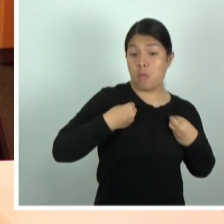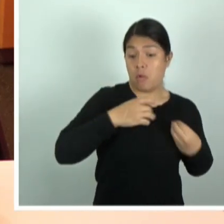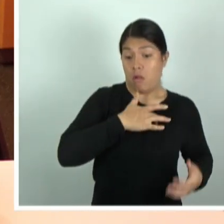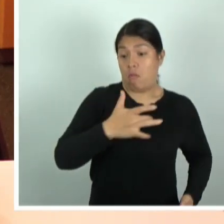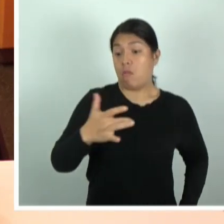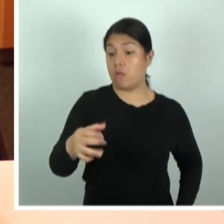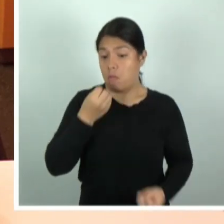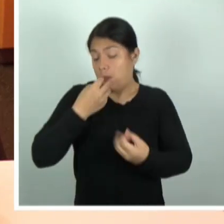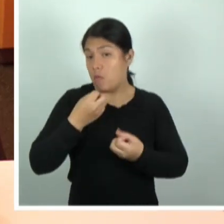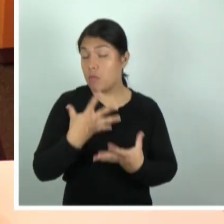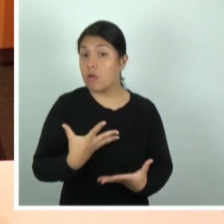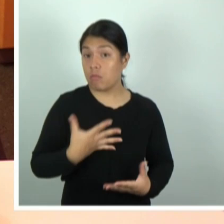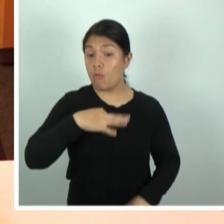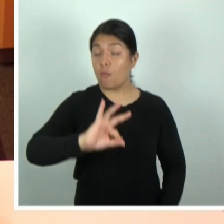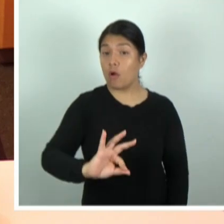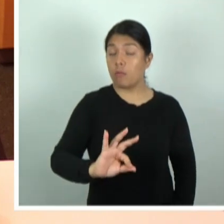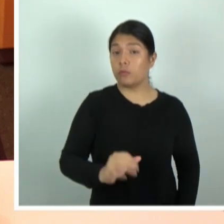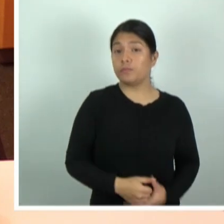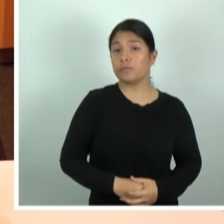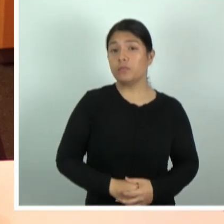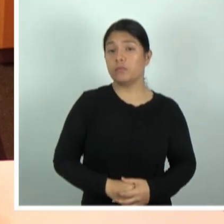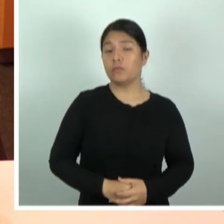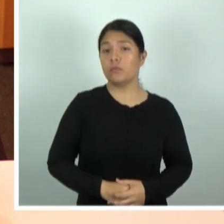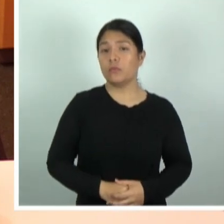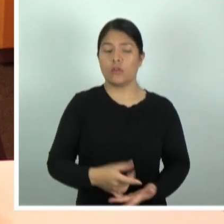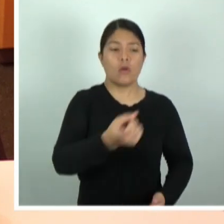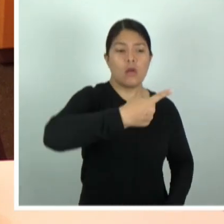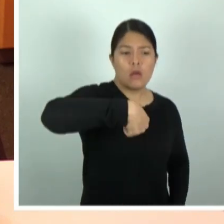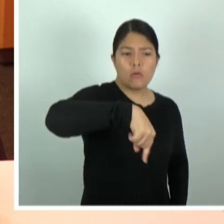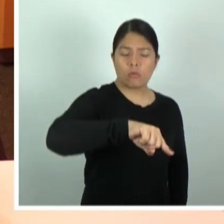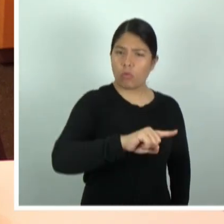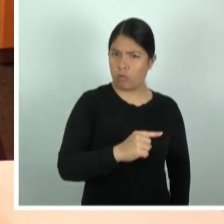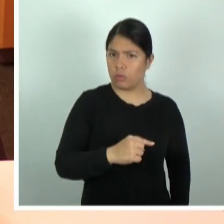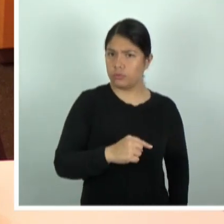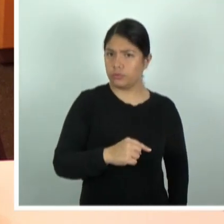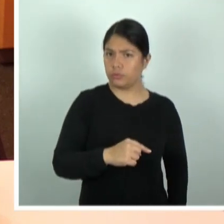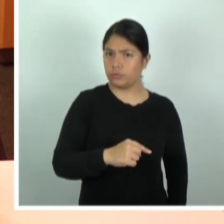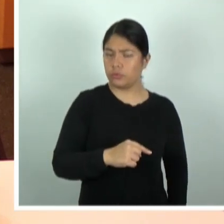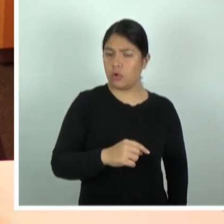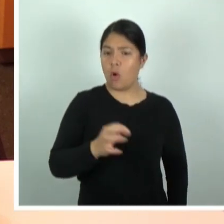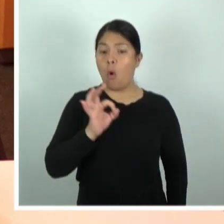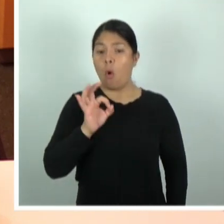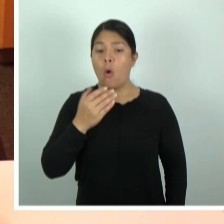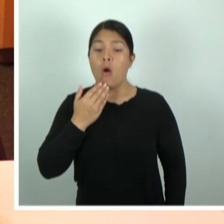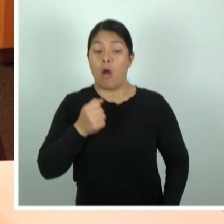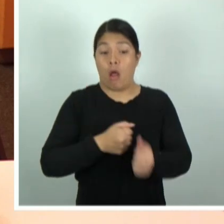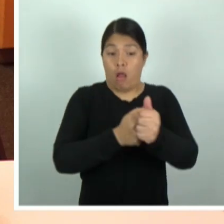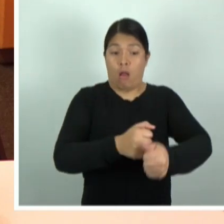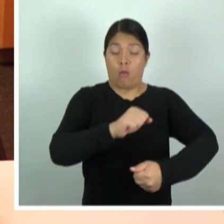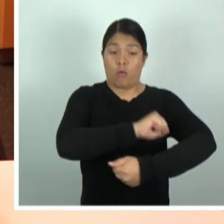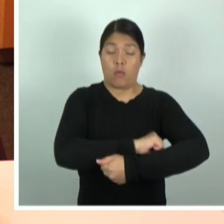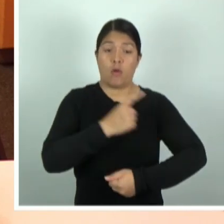Biblia. Por eso nosotros, cuando decimos, o el apóstol Pablo habla de los